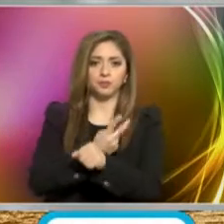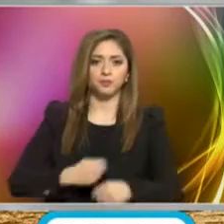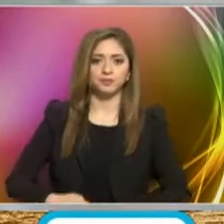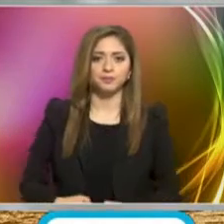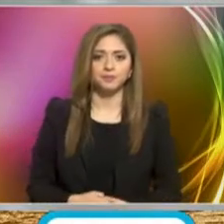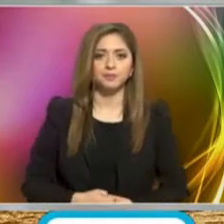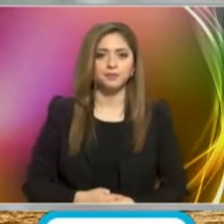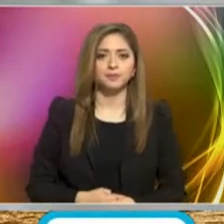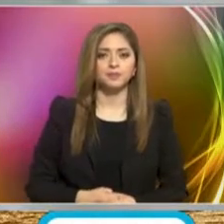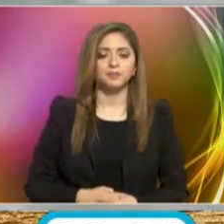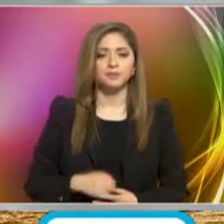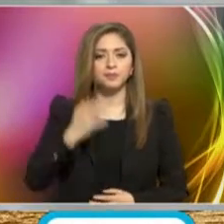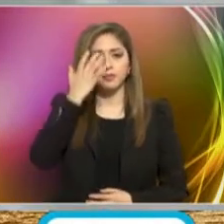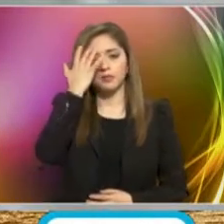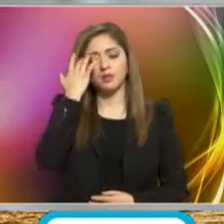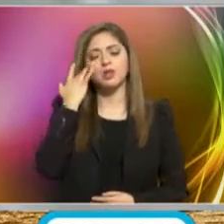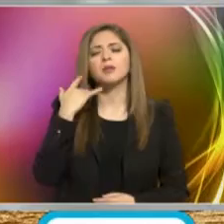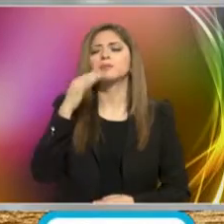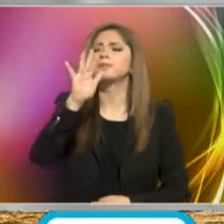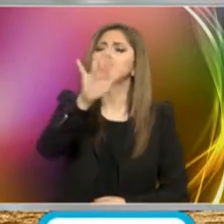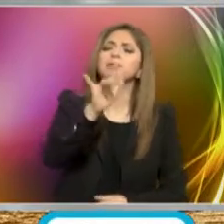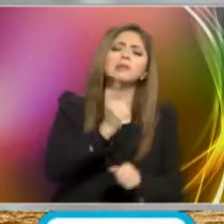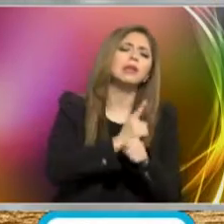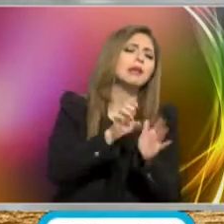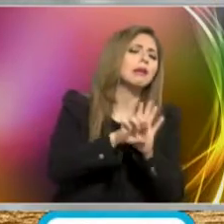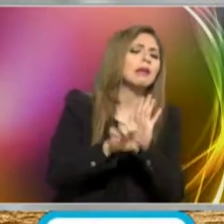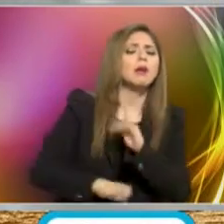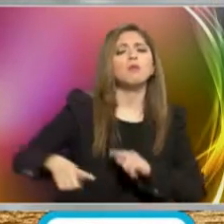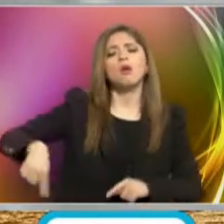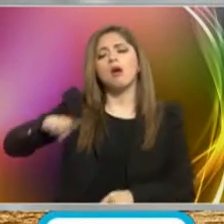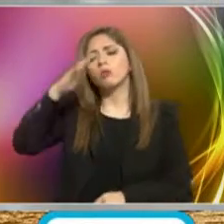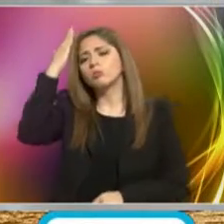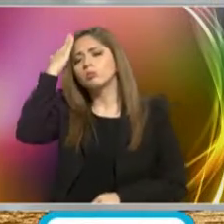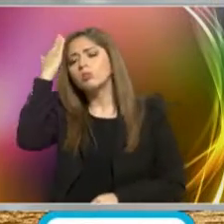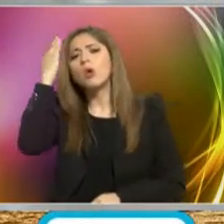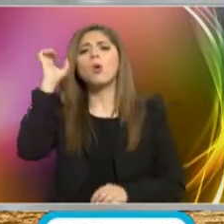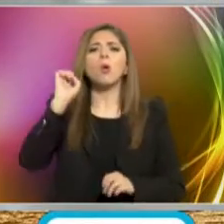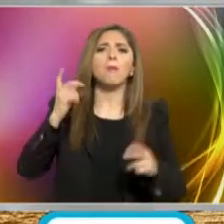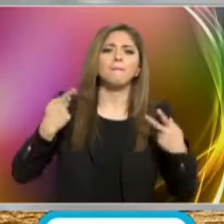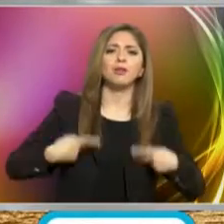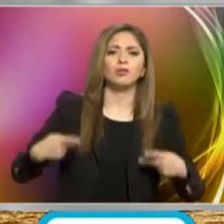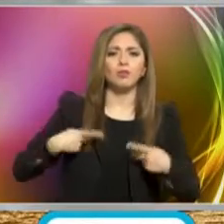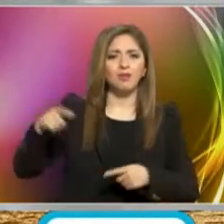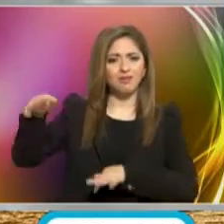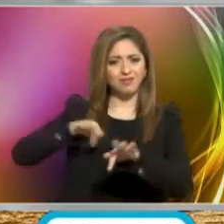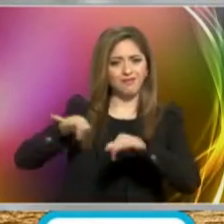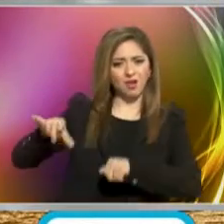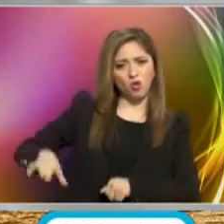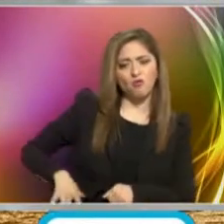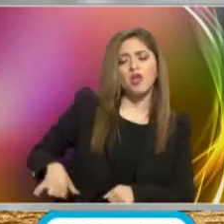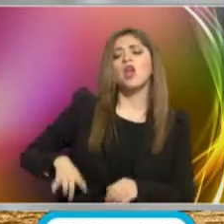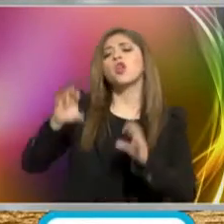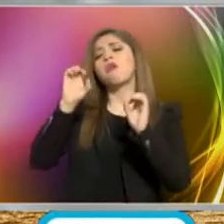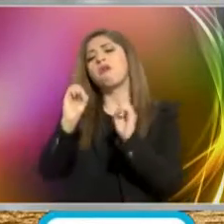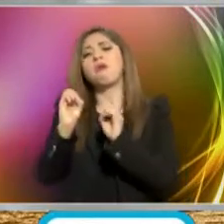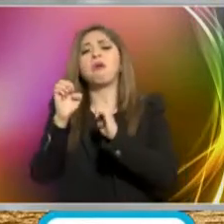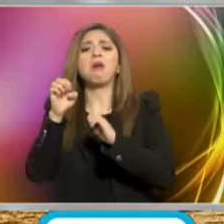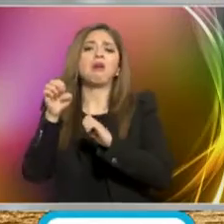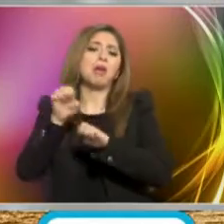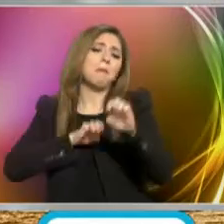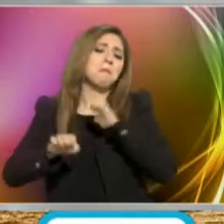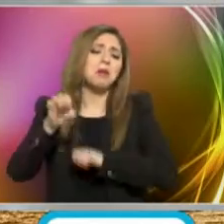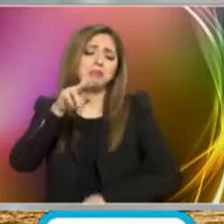si en algún momento alguna autoridad, algún ente de gobierno o alguna empresa privada, llámese como se